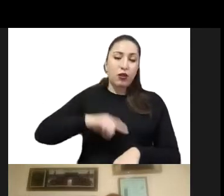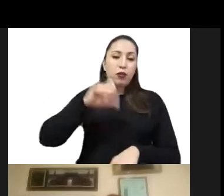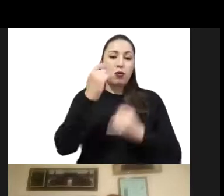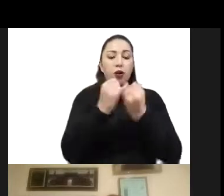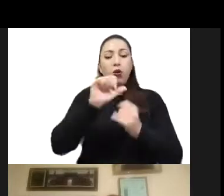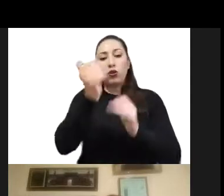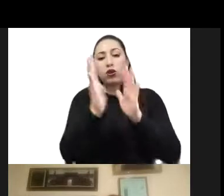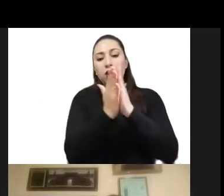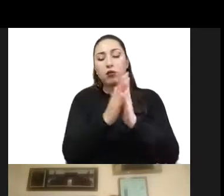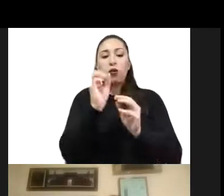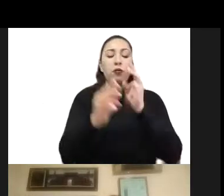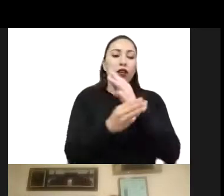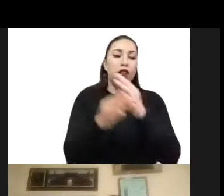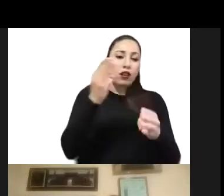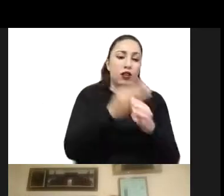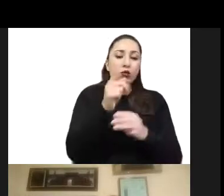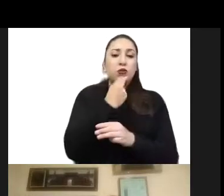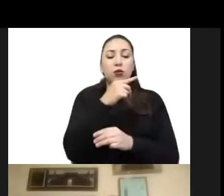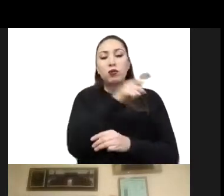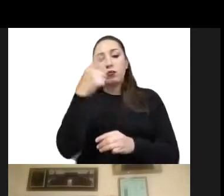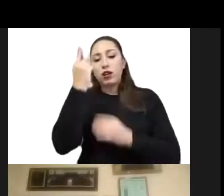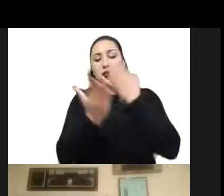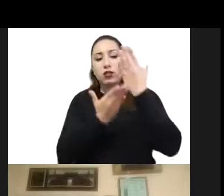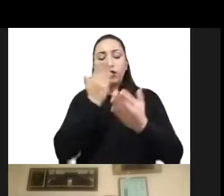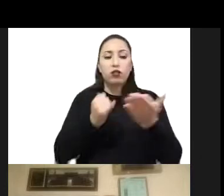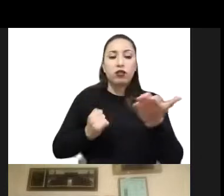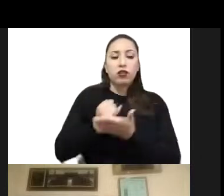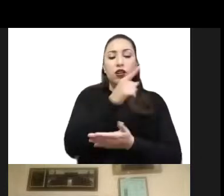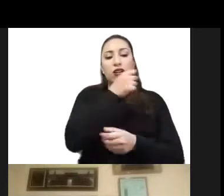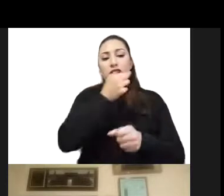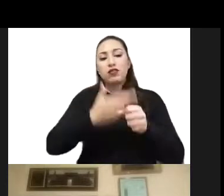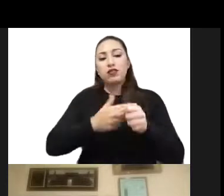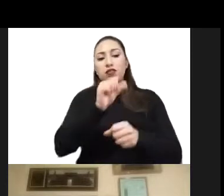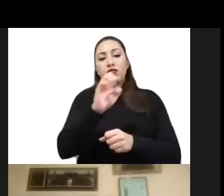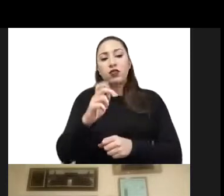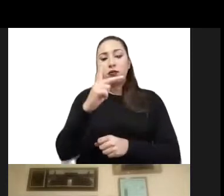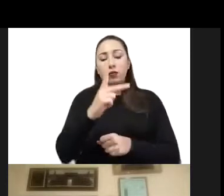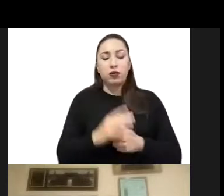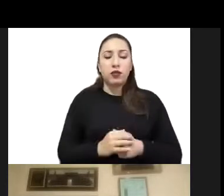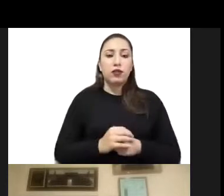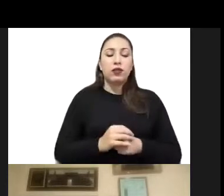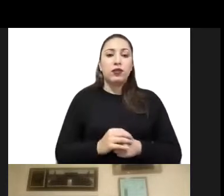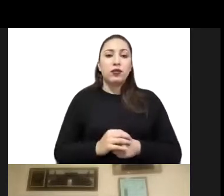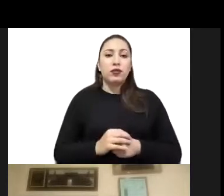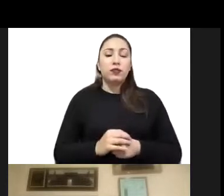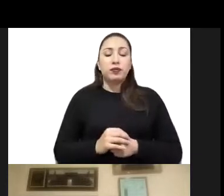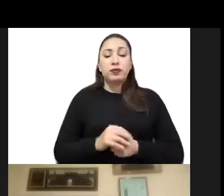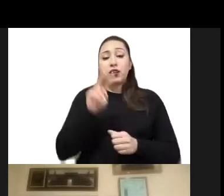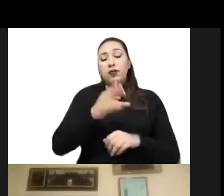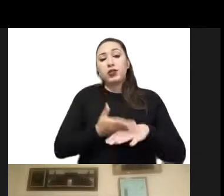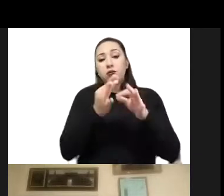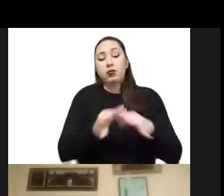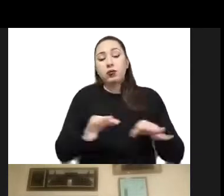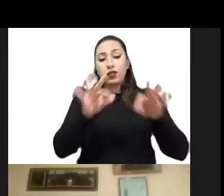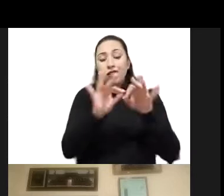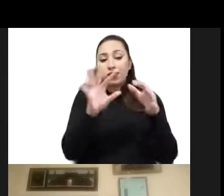y materiales que determine la Secretaría de Educación Pública. Resulta relevante subrayar